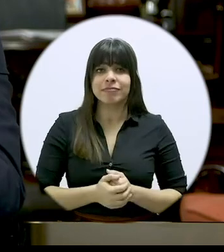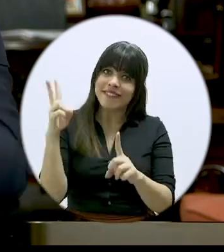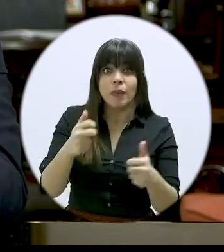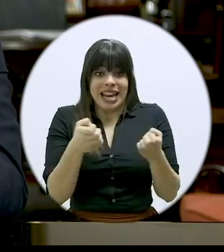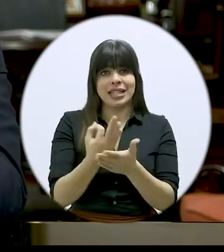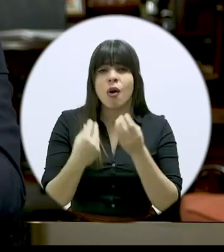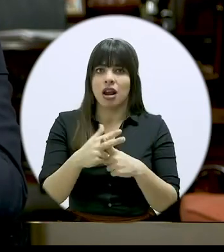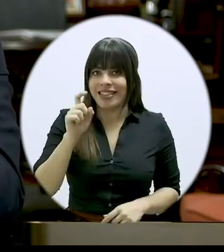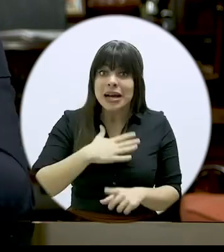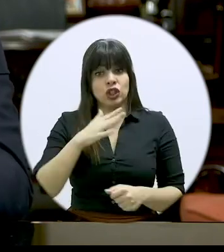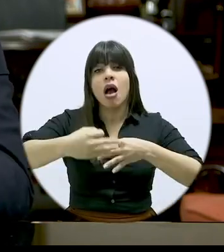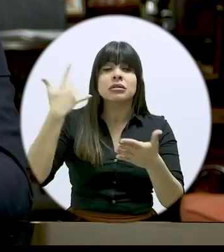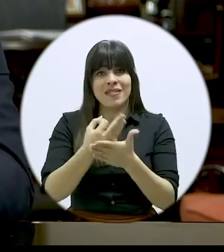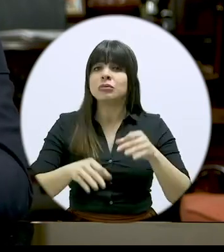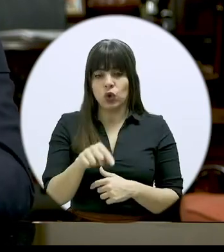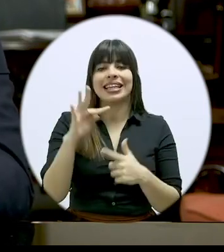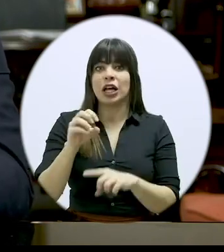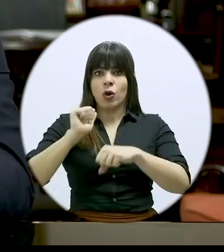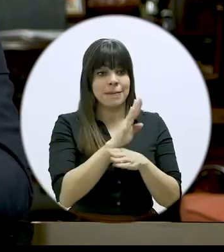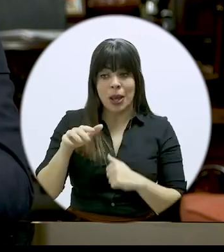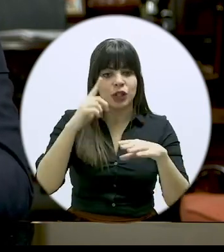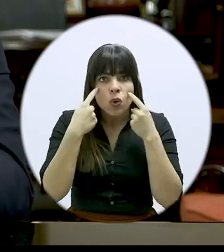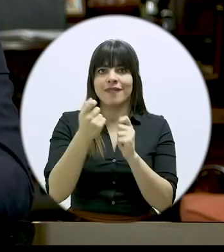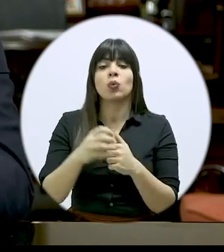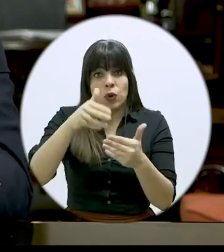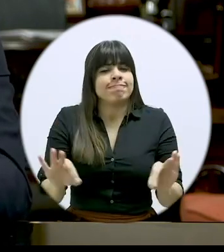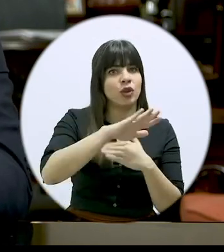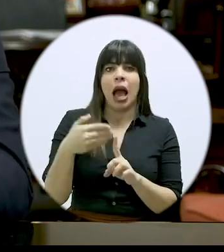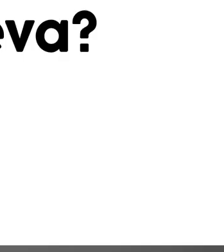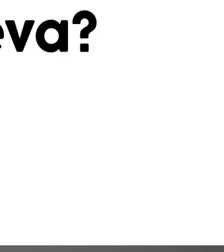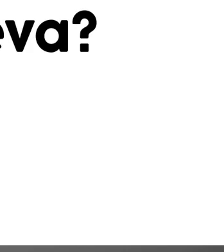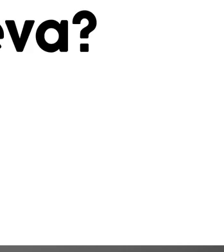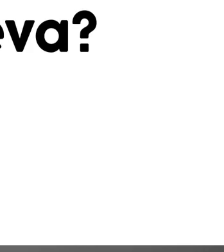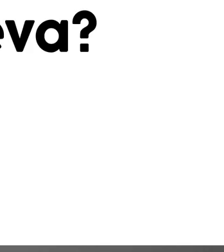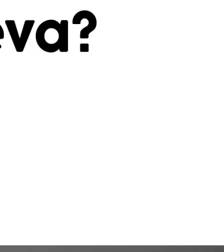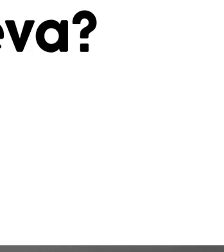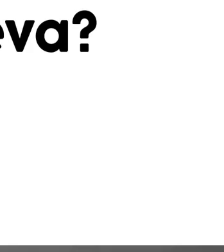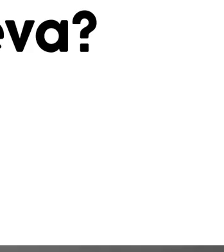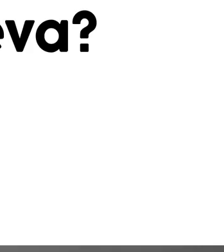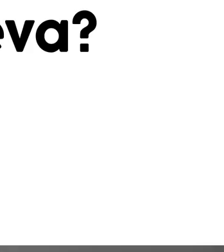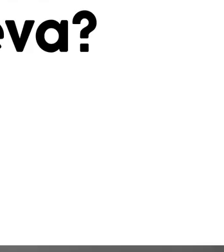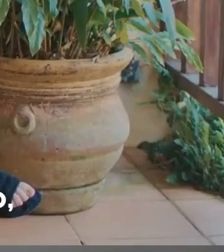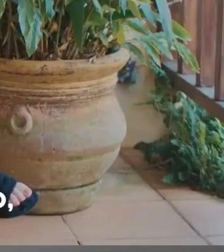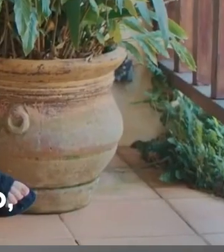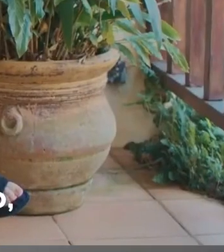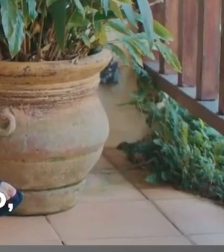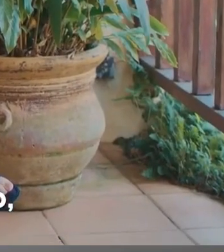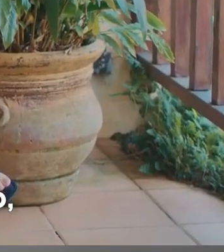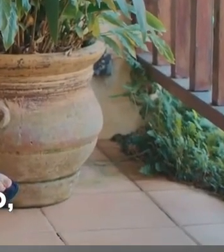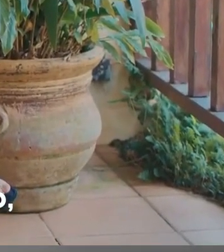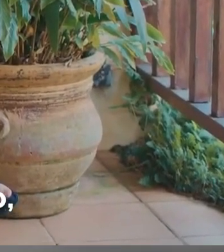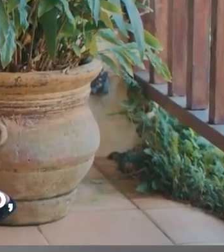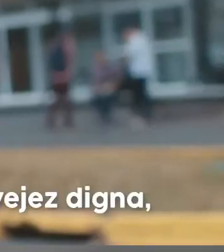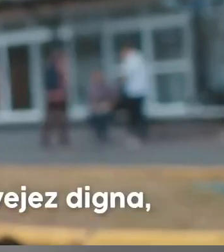implementarla. Y para comprender esto, es mejor volver un poco atrás en el tiempo, a inicios del año 2018. Yo creo